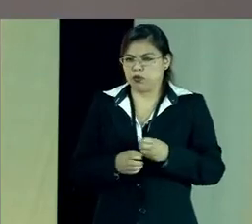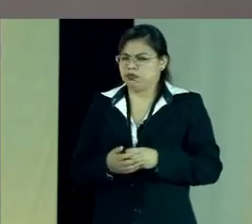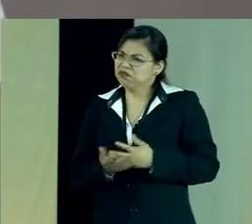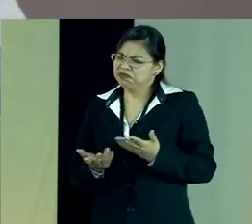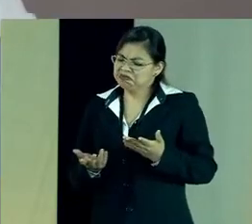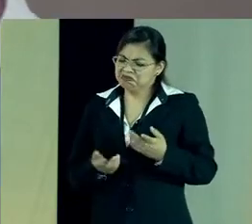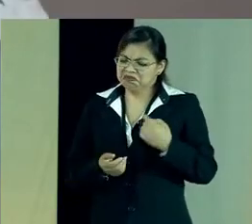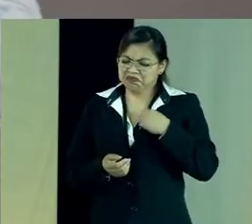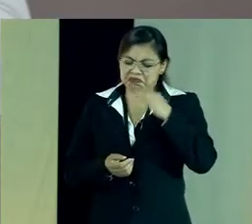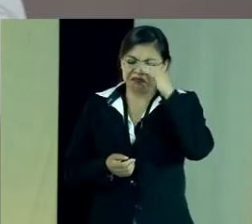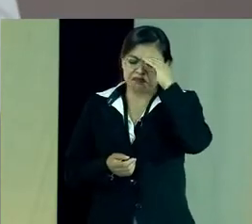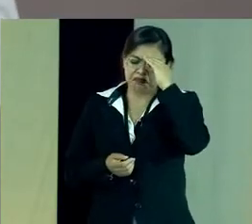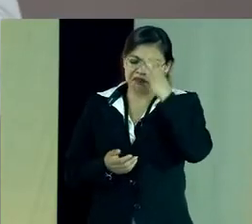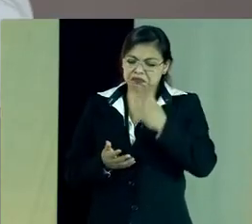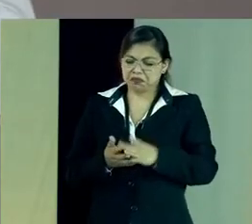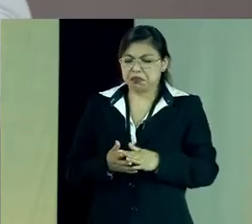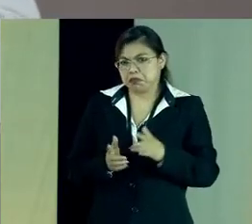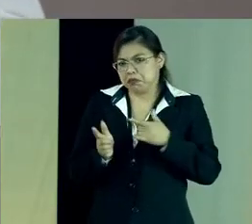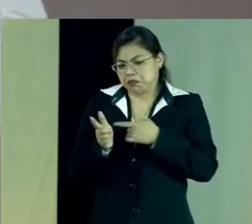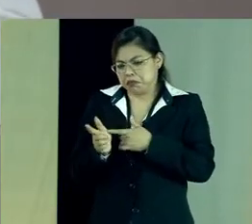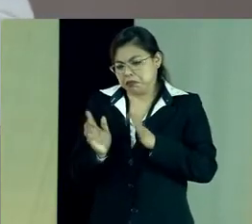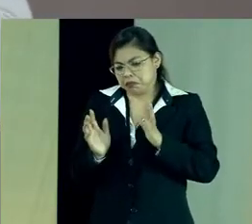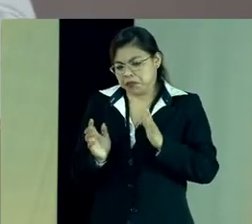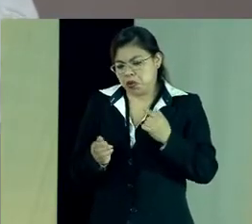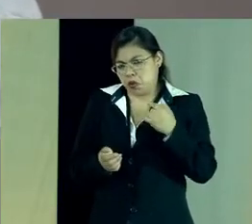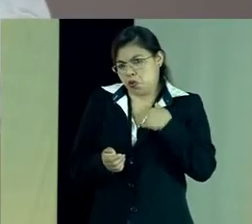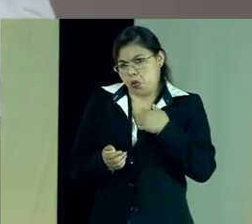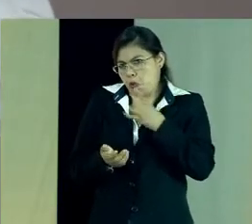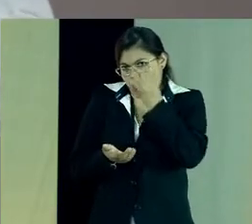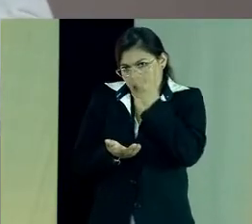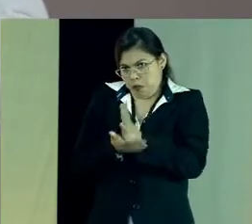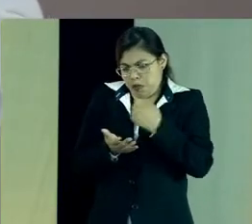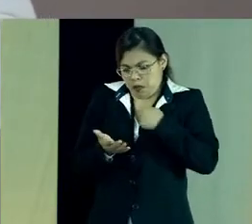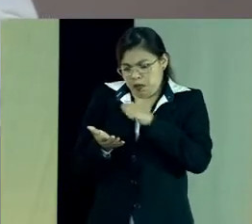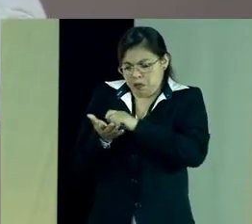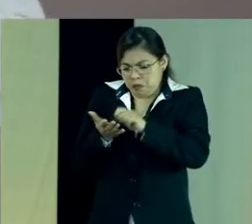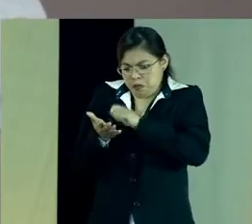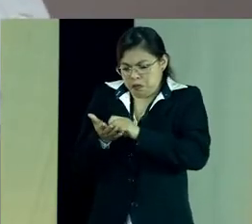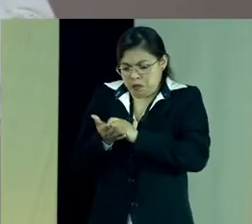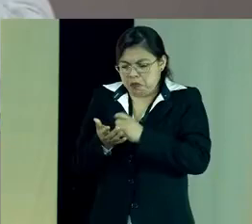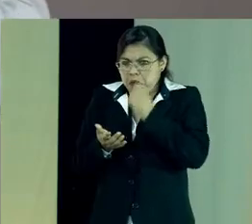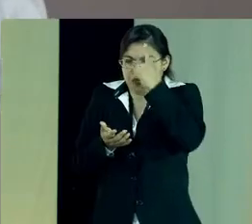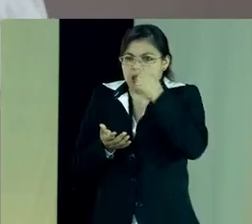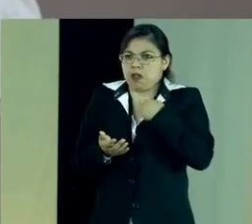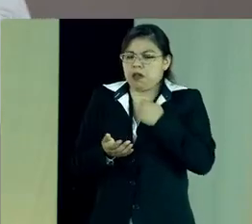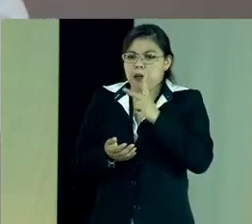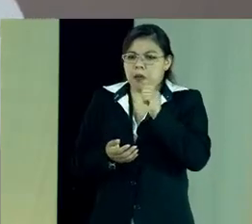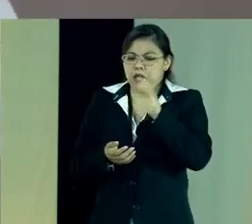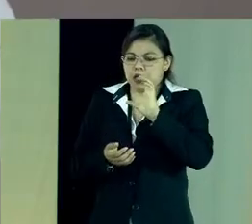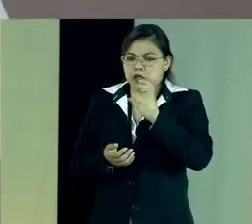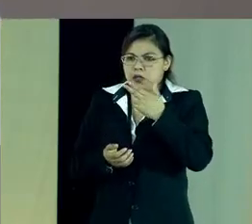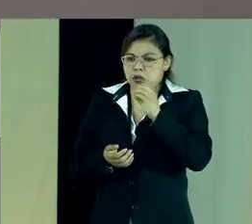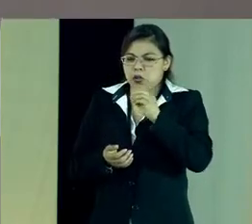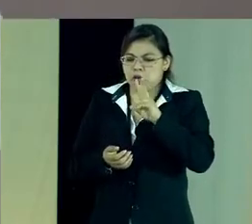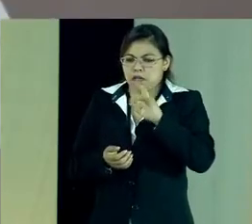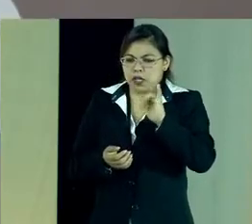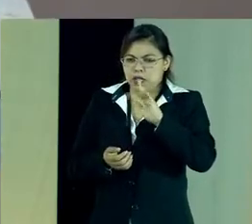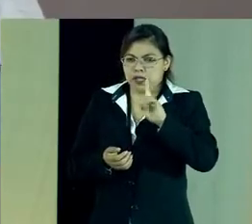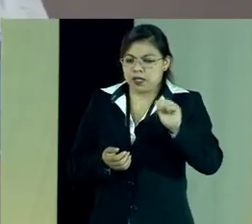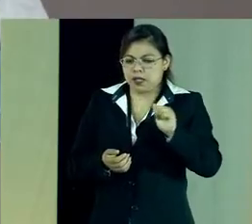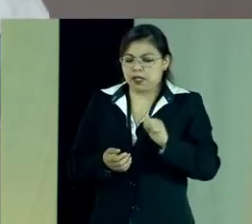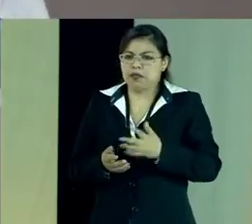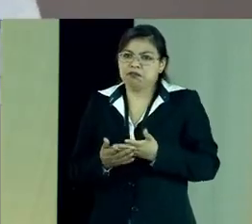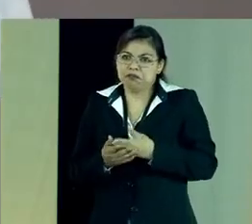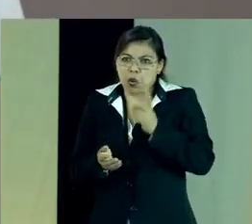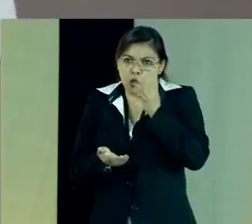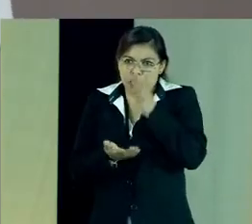decía siguiendo al fin y al cabo yo soy humilde escritor que escribió la biografía de pancho villa y entonces decía y venganza